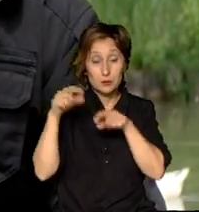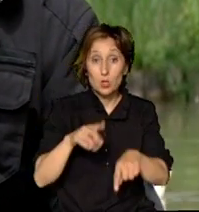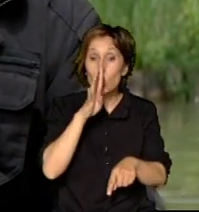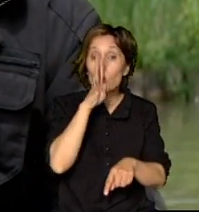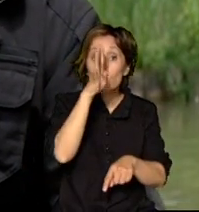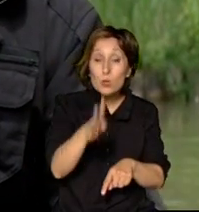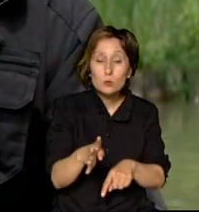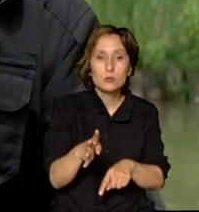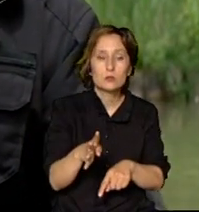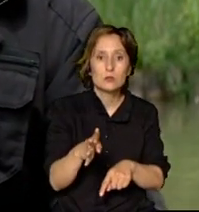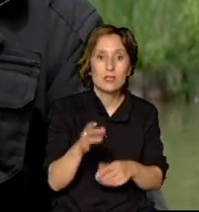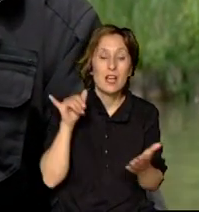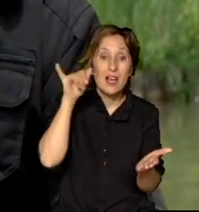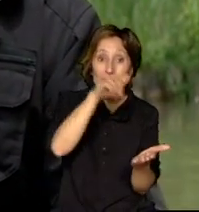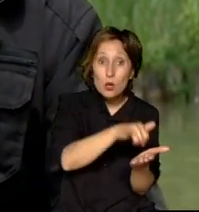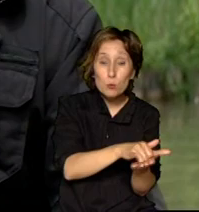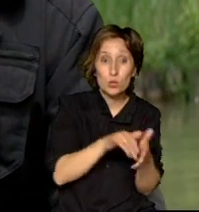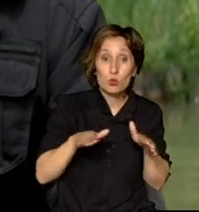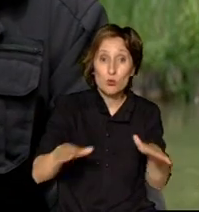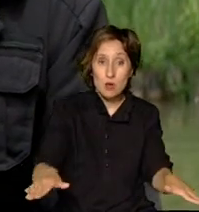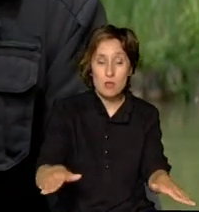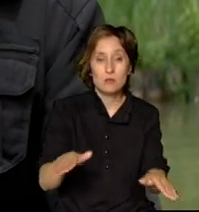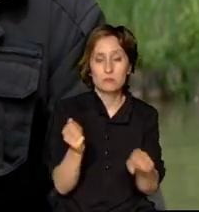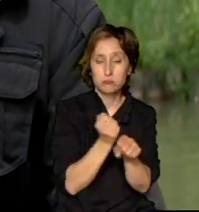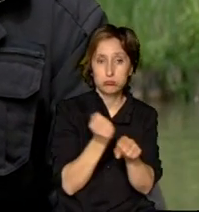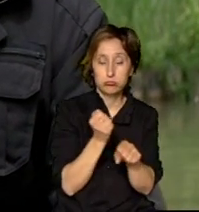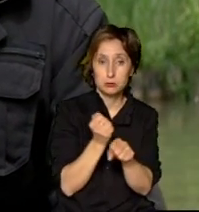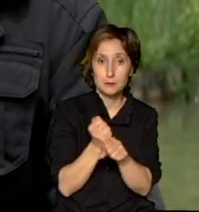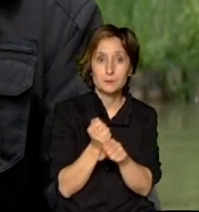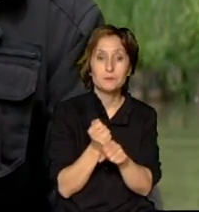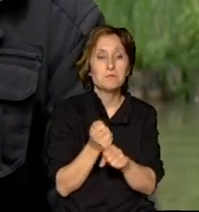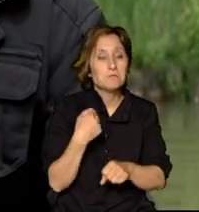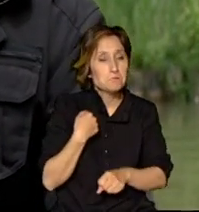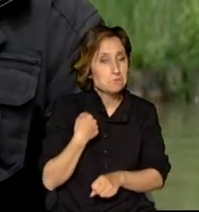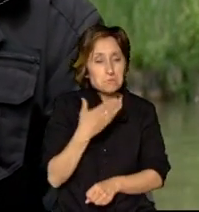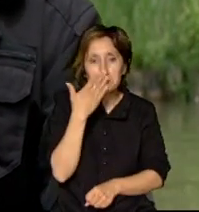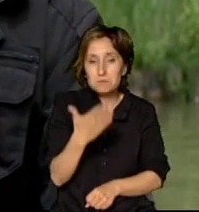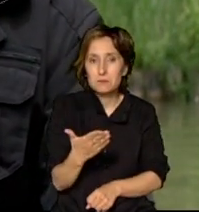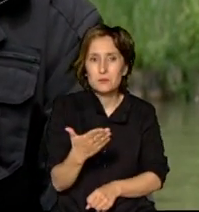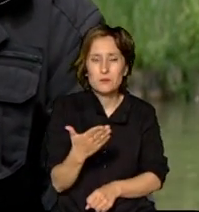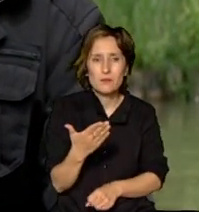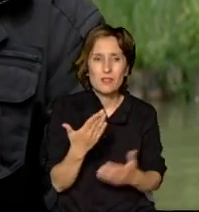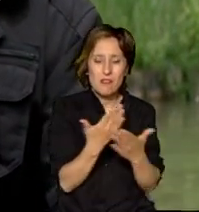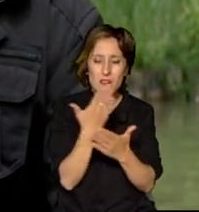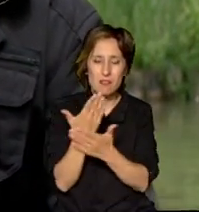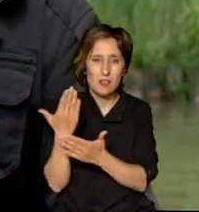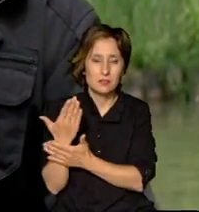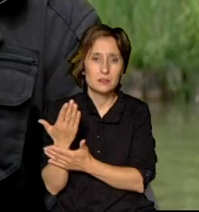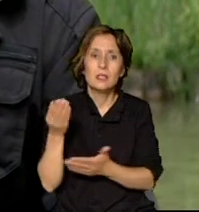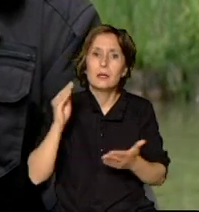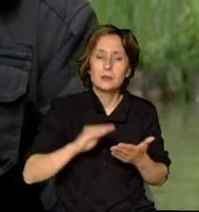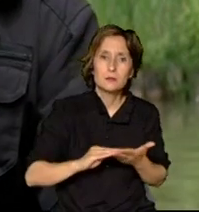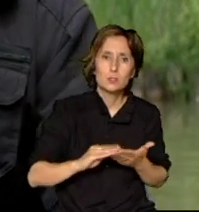años trabajando en el aeropuerto de Noain, y bueno, pues la verdad es que estando muchos días ahí, además